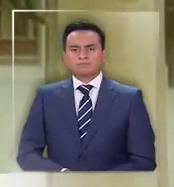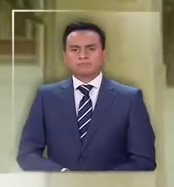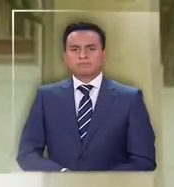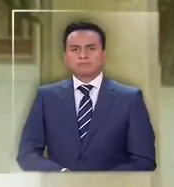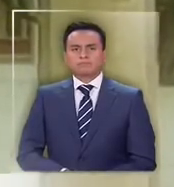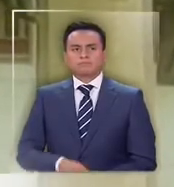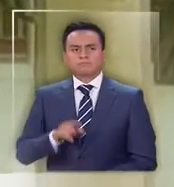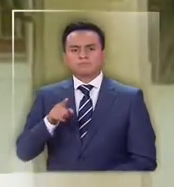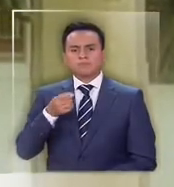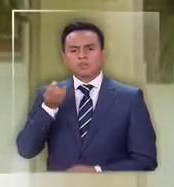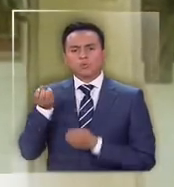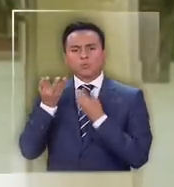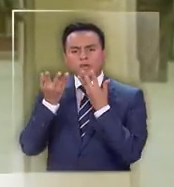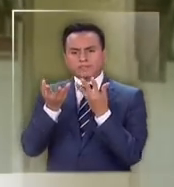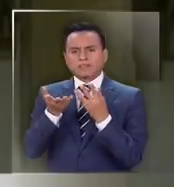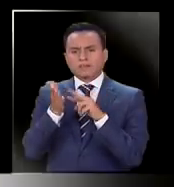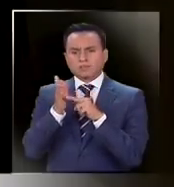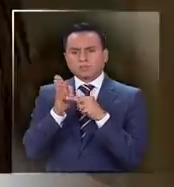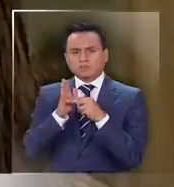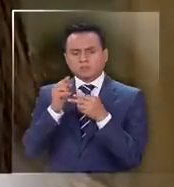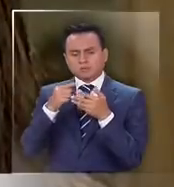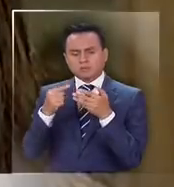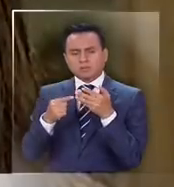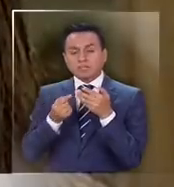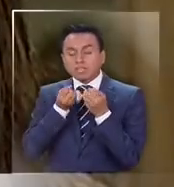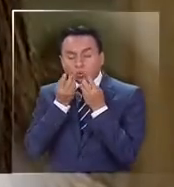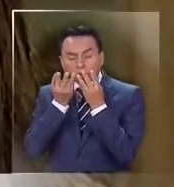¿Y cuando te cuenta lo que había ocurrido?